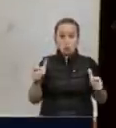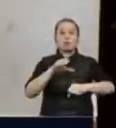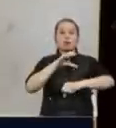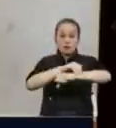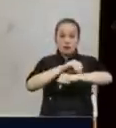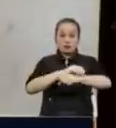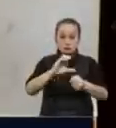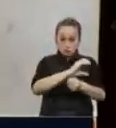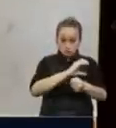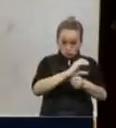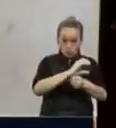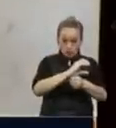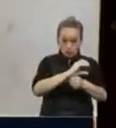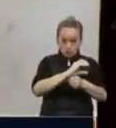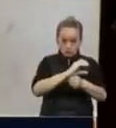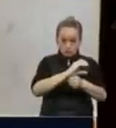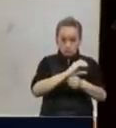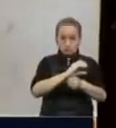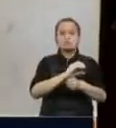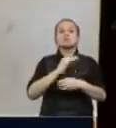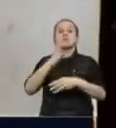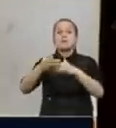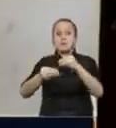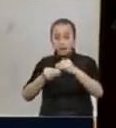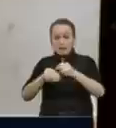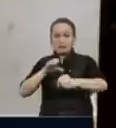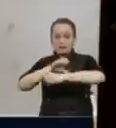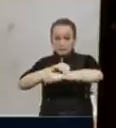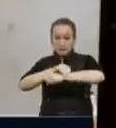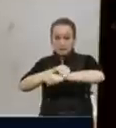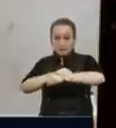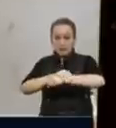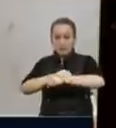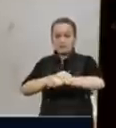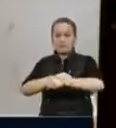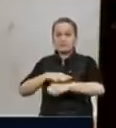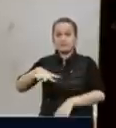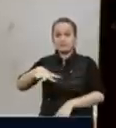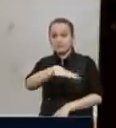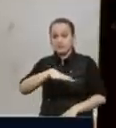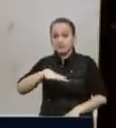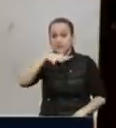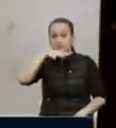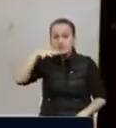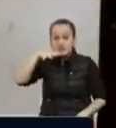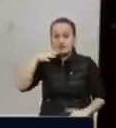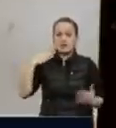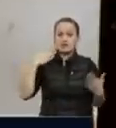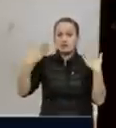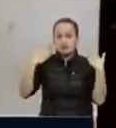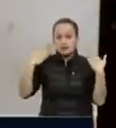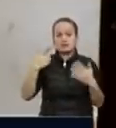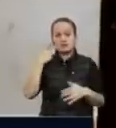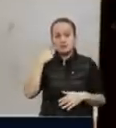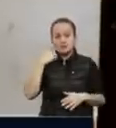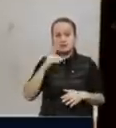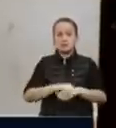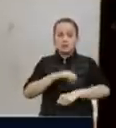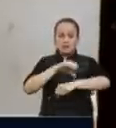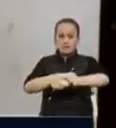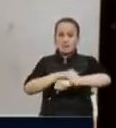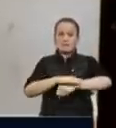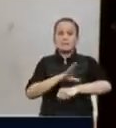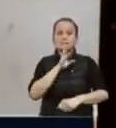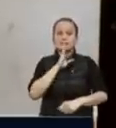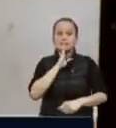capturas urbanas, de capturas rurales, de capturas de integrantes de organizaciones armadas ilegales.